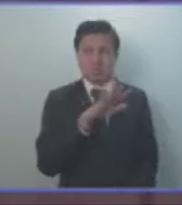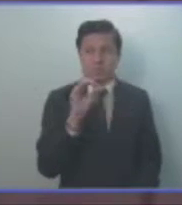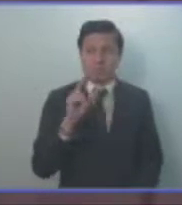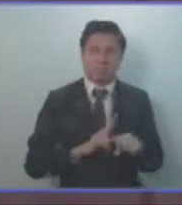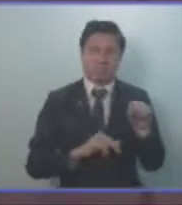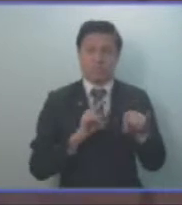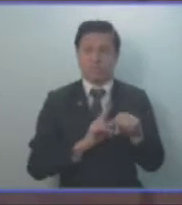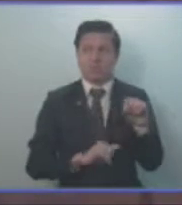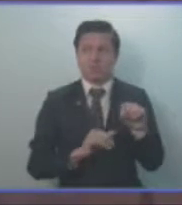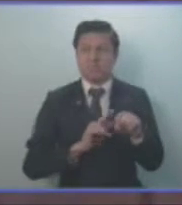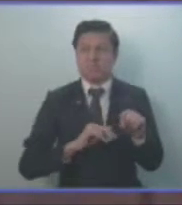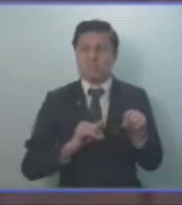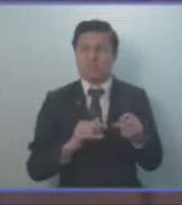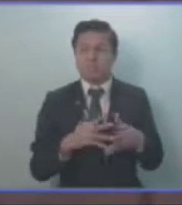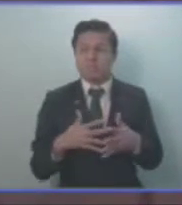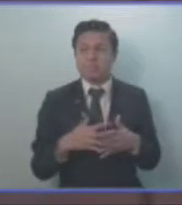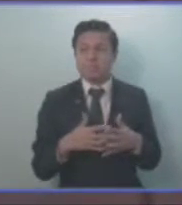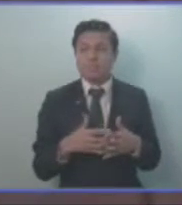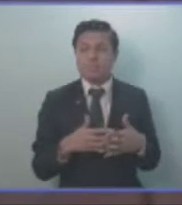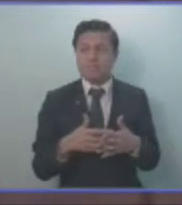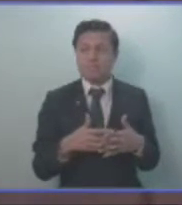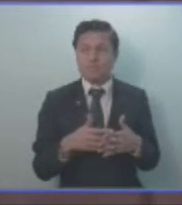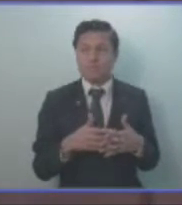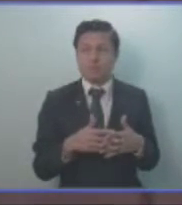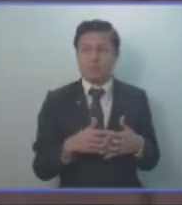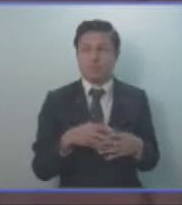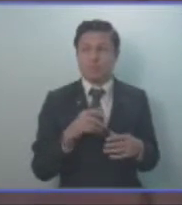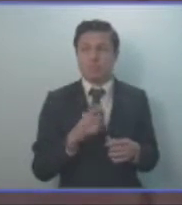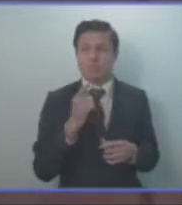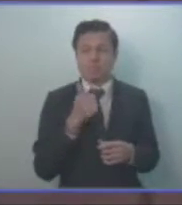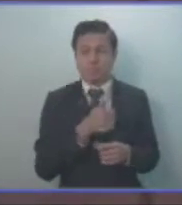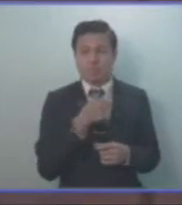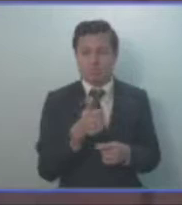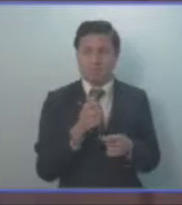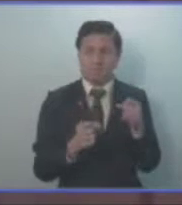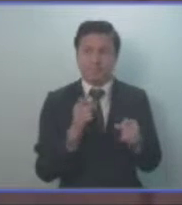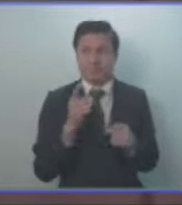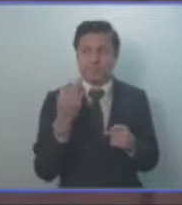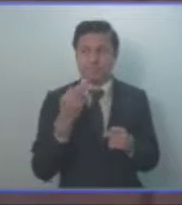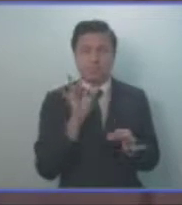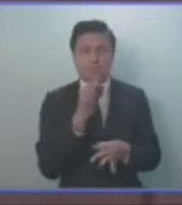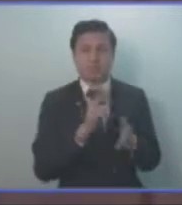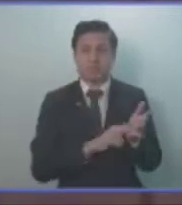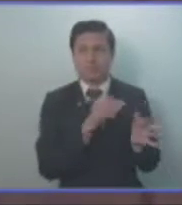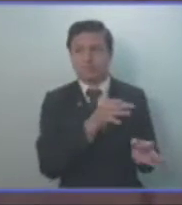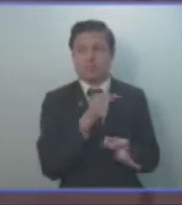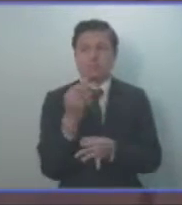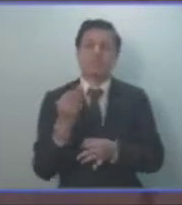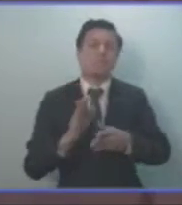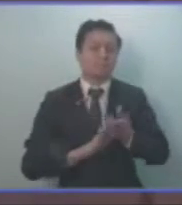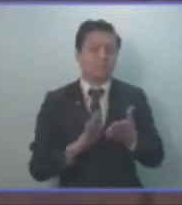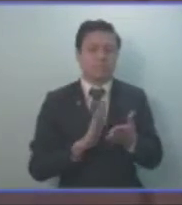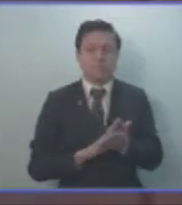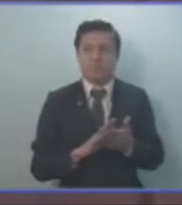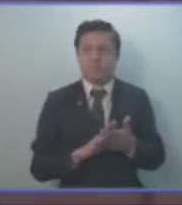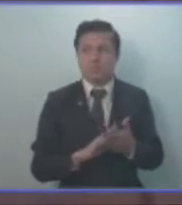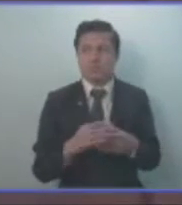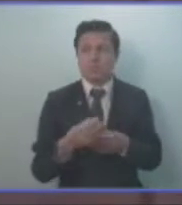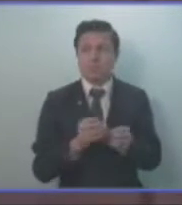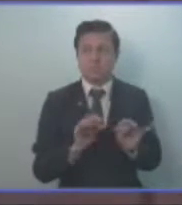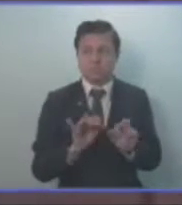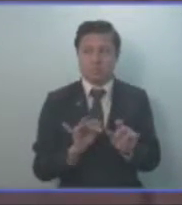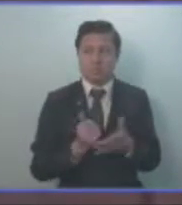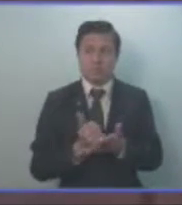$50 de los Estados Unidos de América por cada vehículo que sea objeto de traspaso y los cuales deberán ser cancelados en la unidad